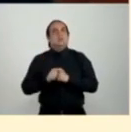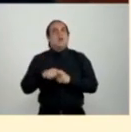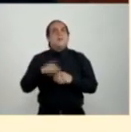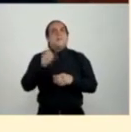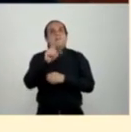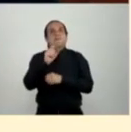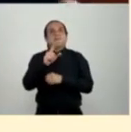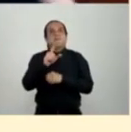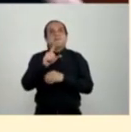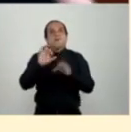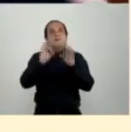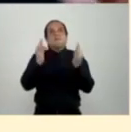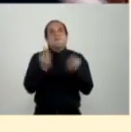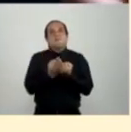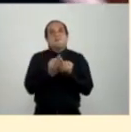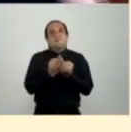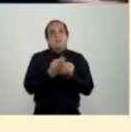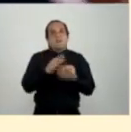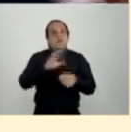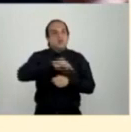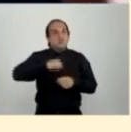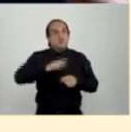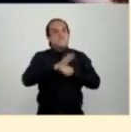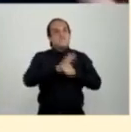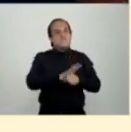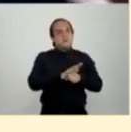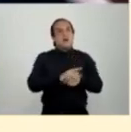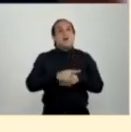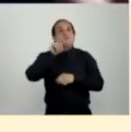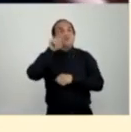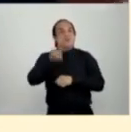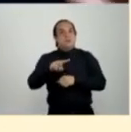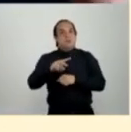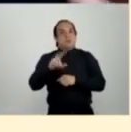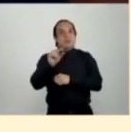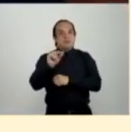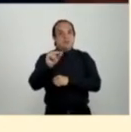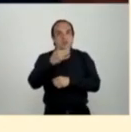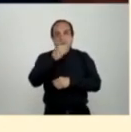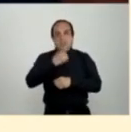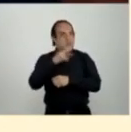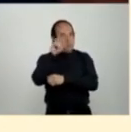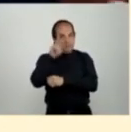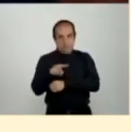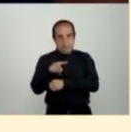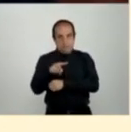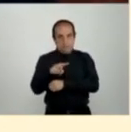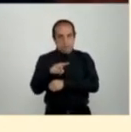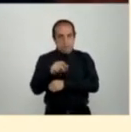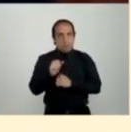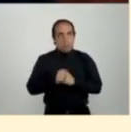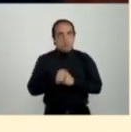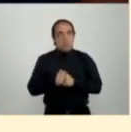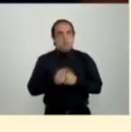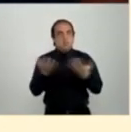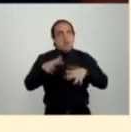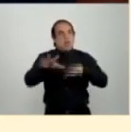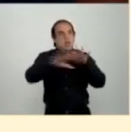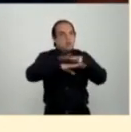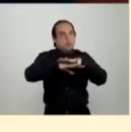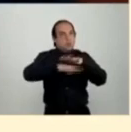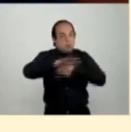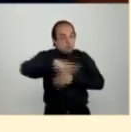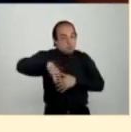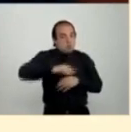decir, estamos oprimidos por una realidad que no nos dice la verdad, vamos a buscar alternativas para